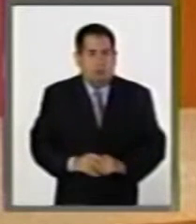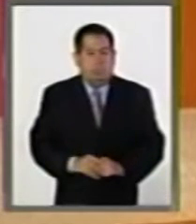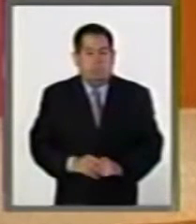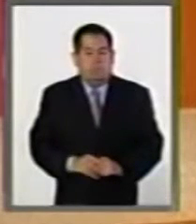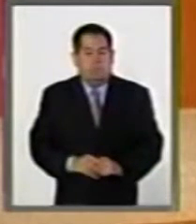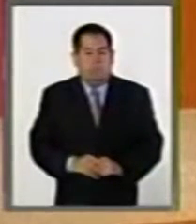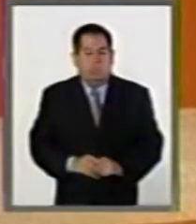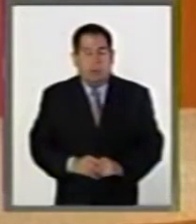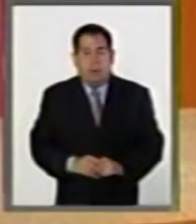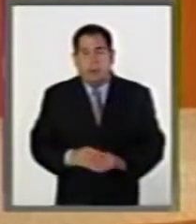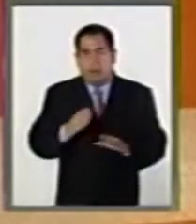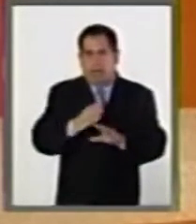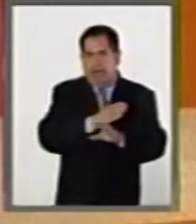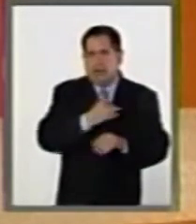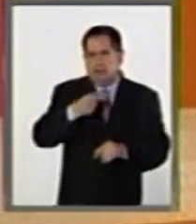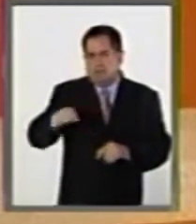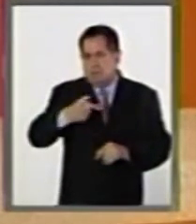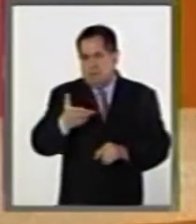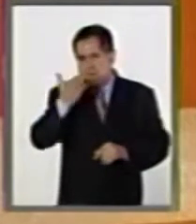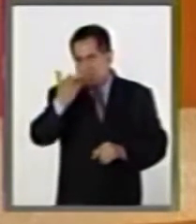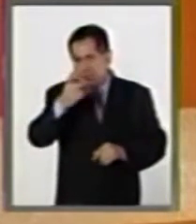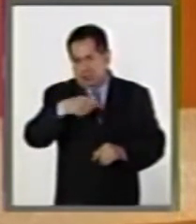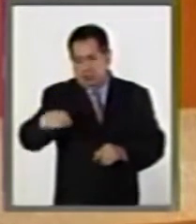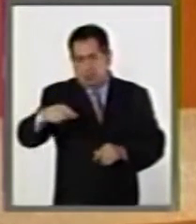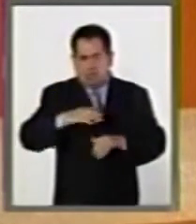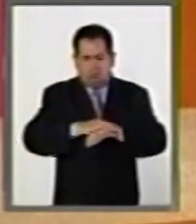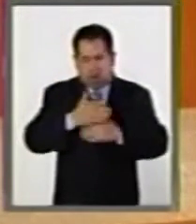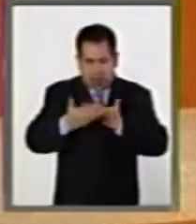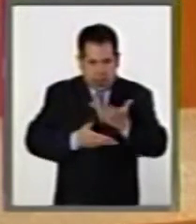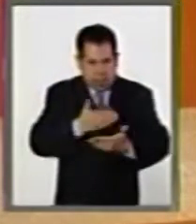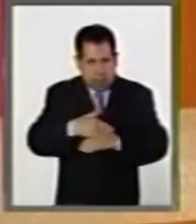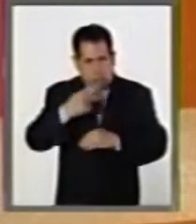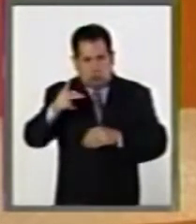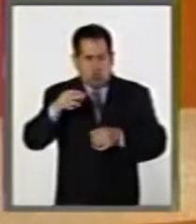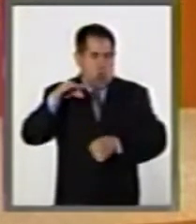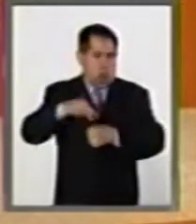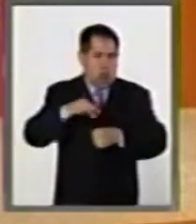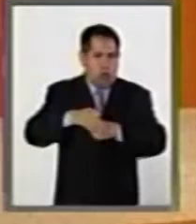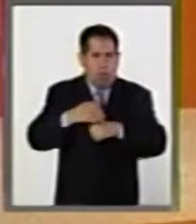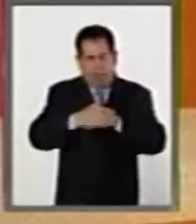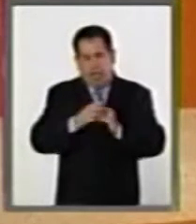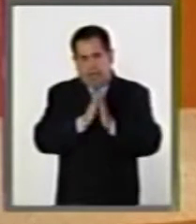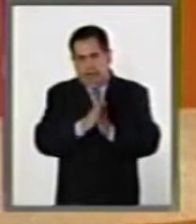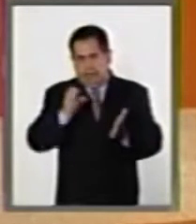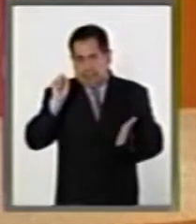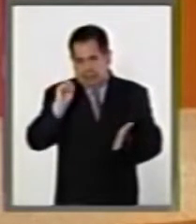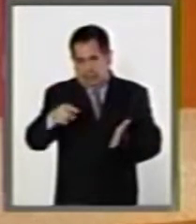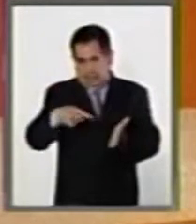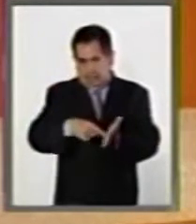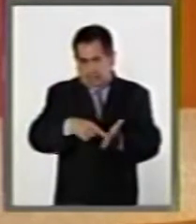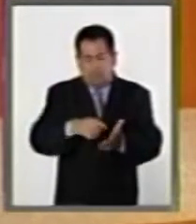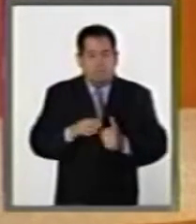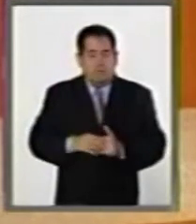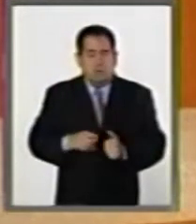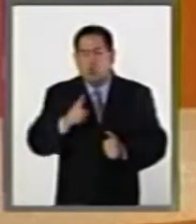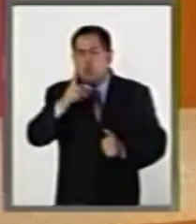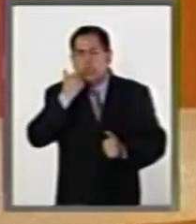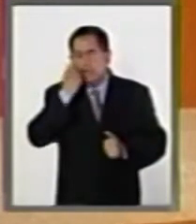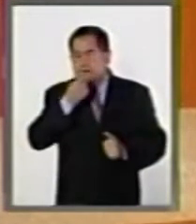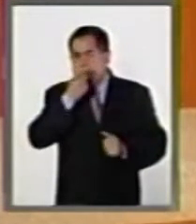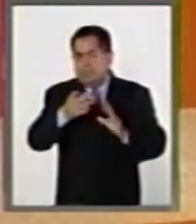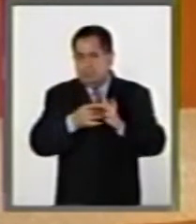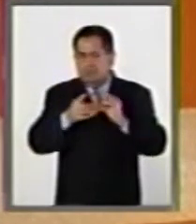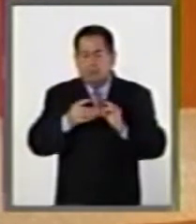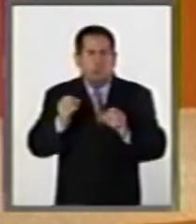Antes de solicitar de manera atenta su voto a favor del presente dictamen, no quiero dejar pasar